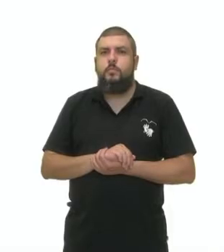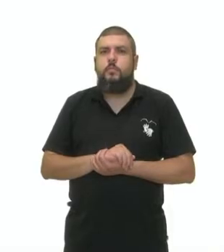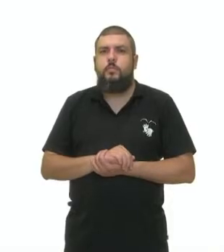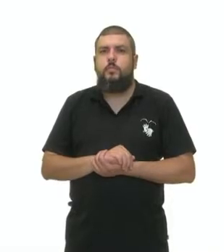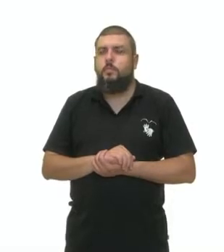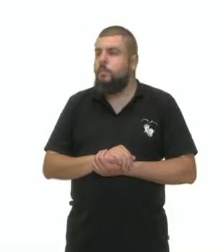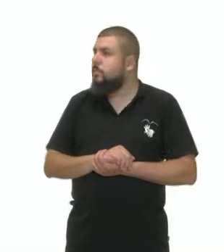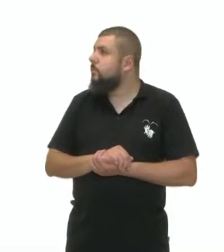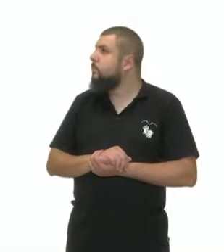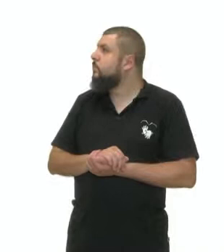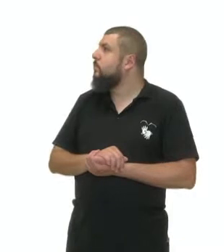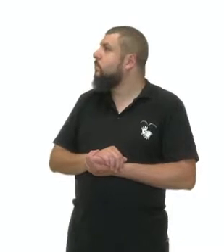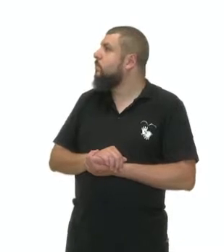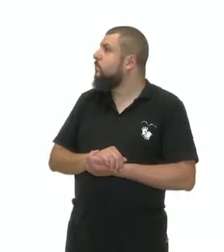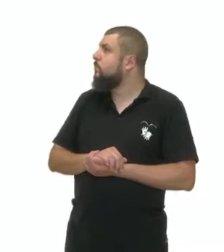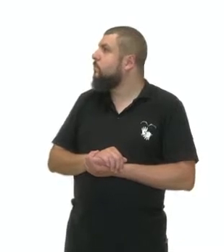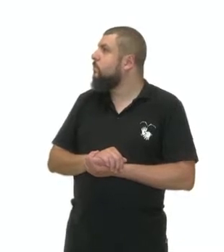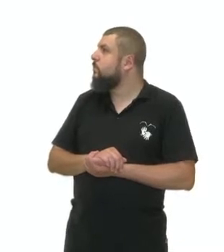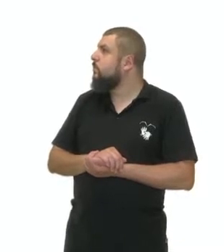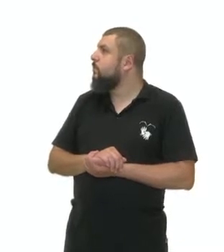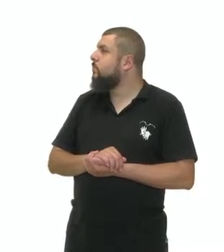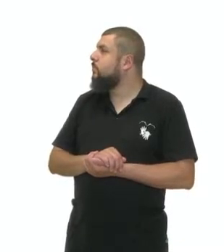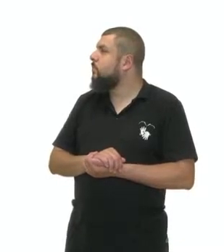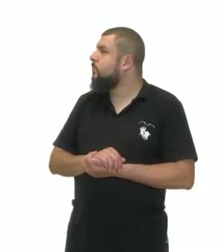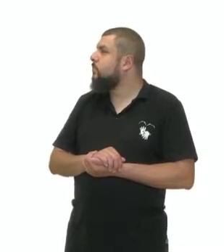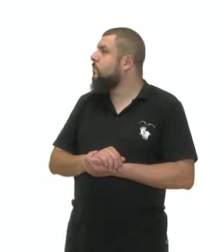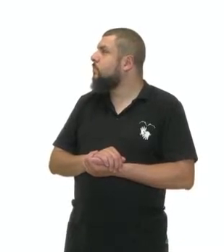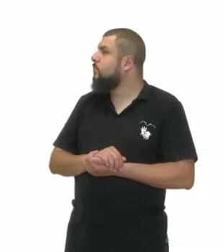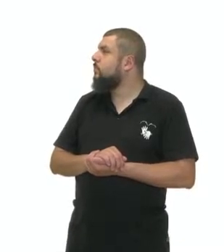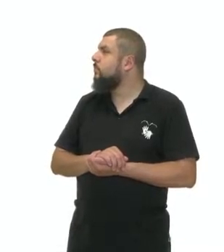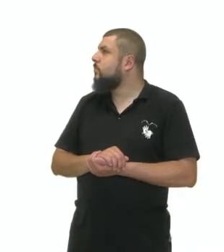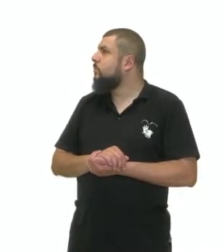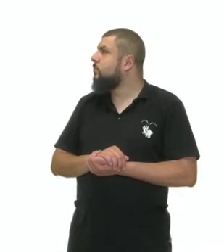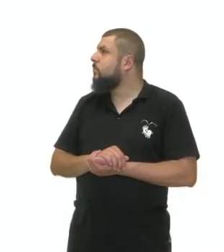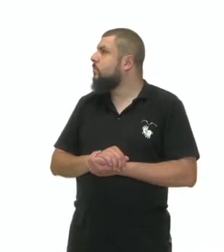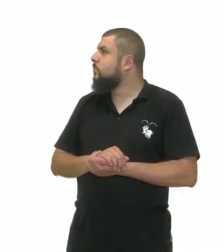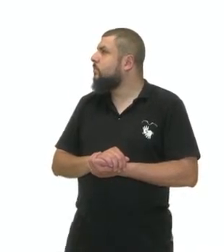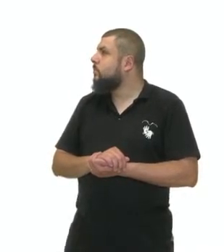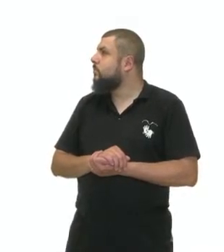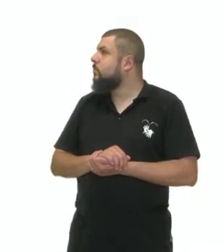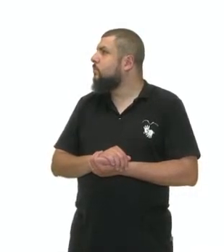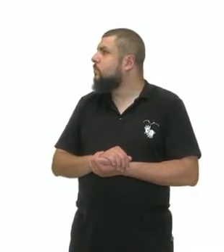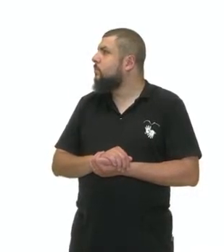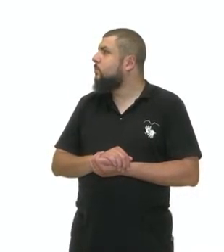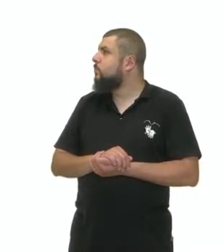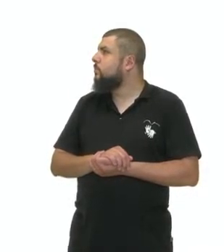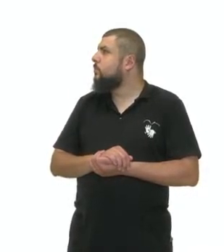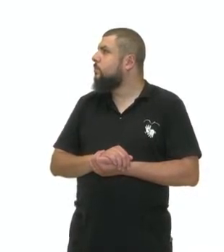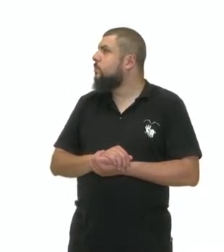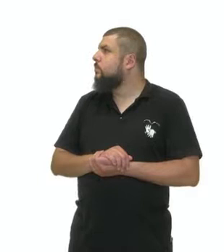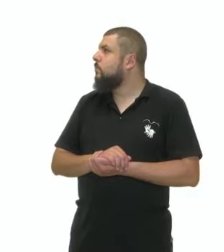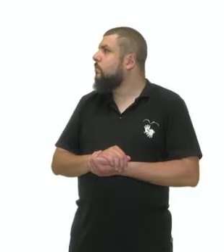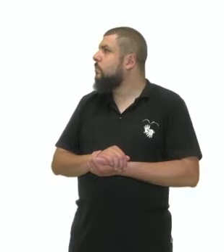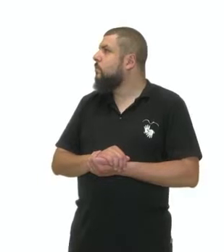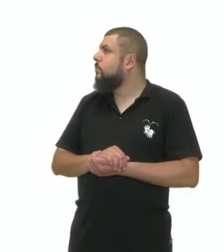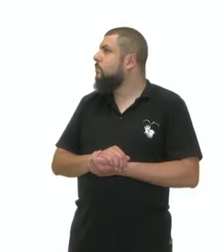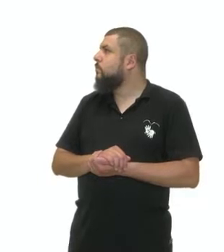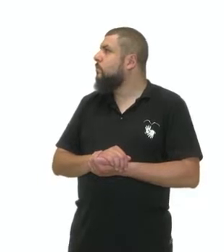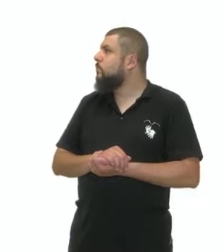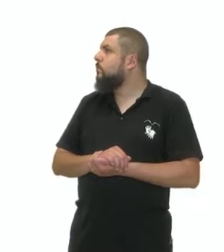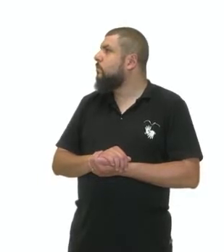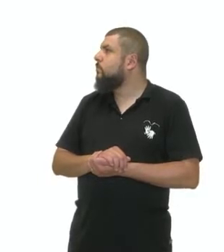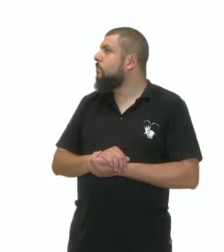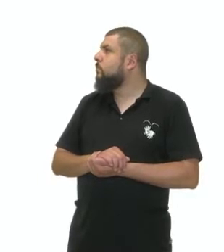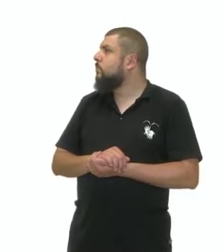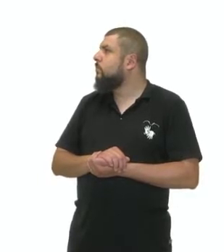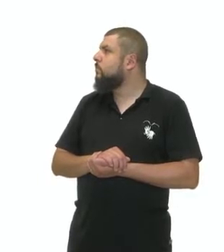moda en la identidad de los adolescentes de 15 a 19 años en la actualidad existe una